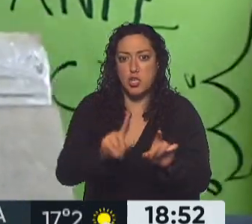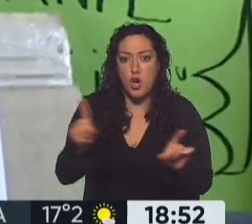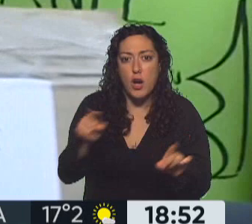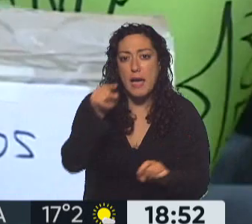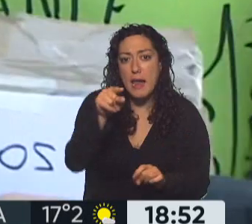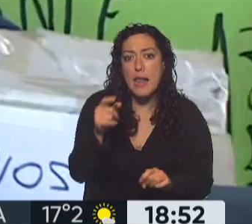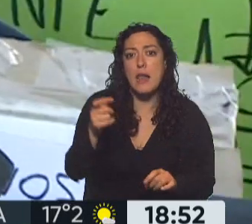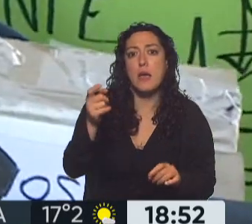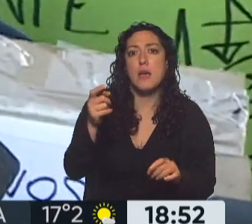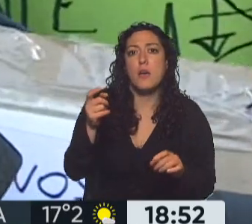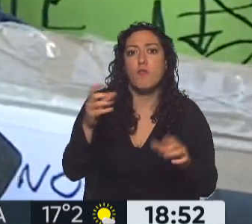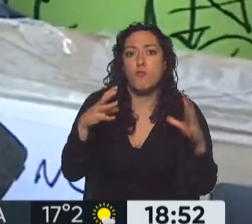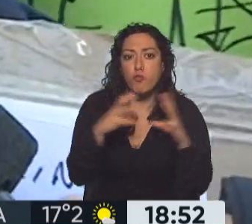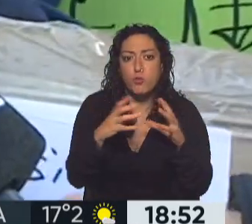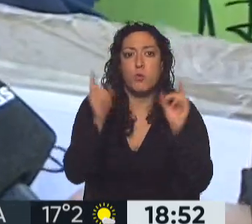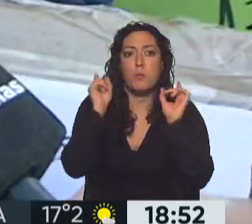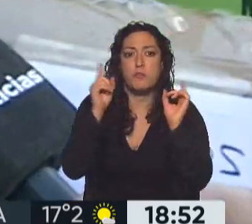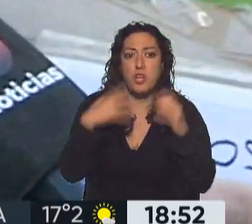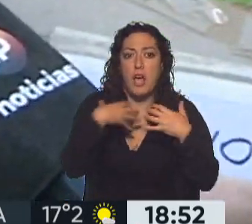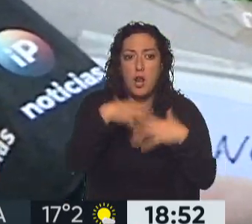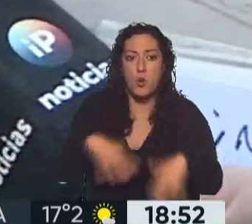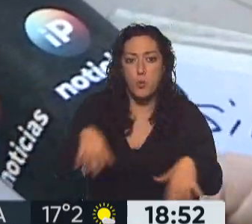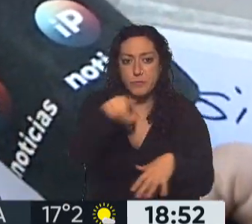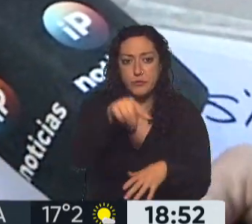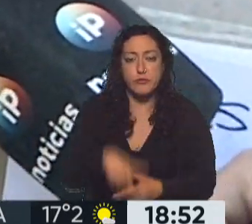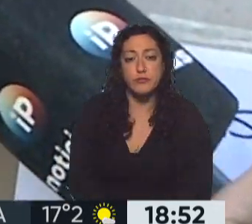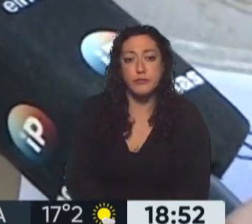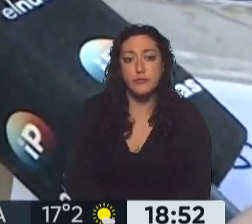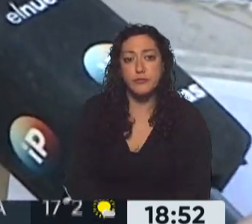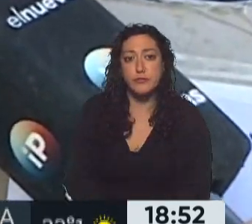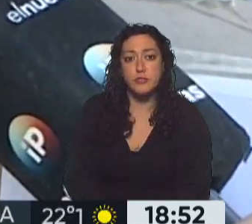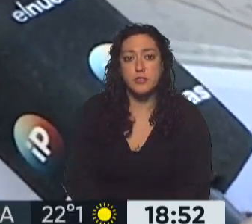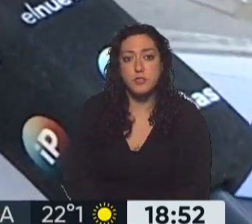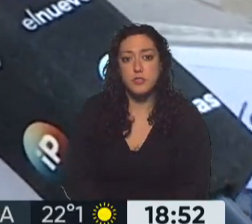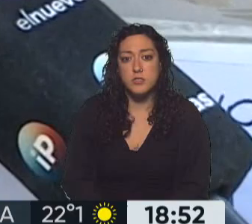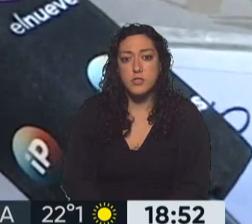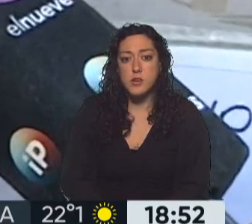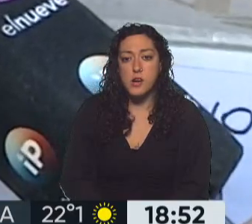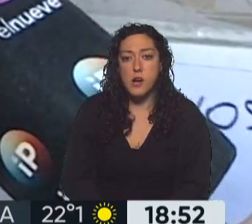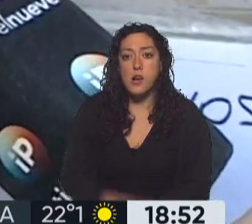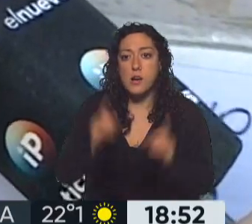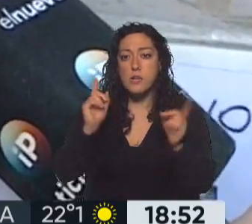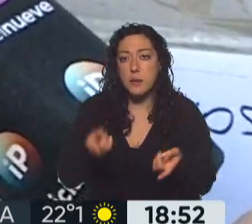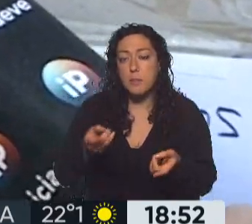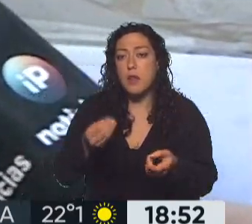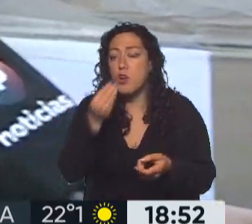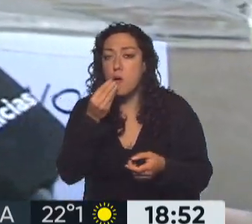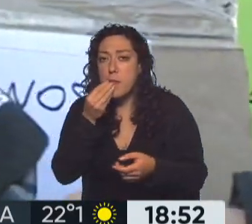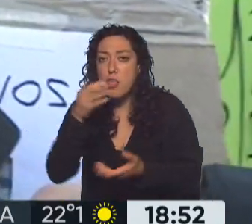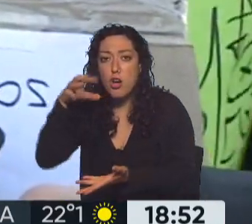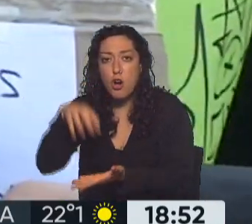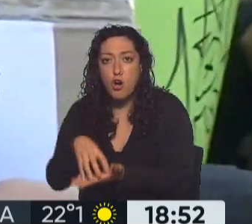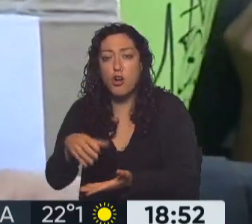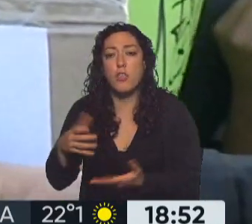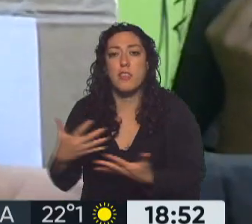de fútbol. Acá están todos los compañeros, los alumnos de él. Tenía también un merendero para el Día